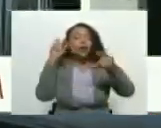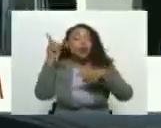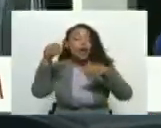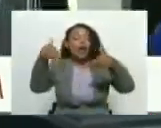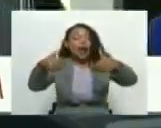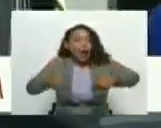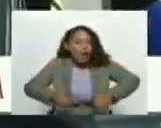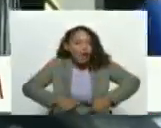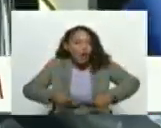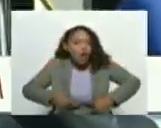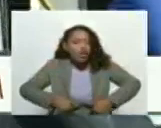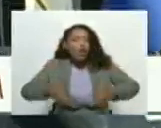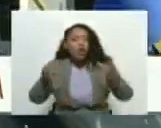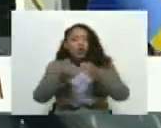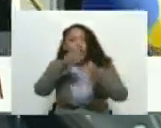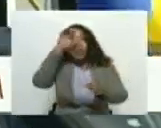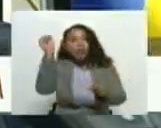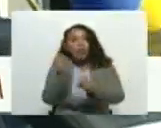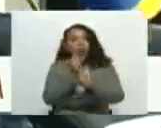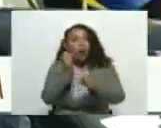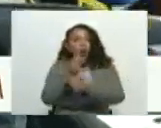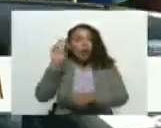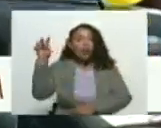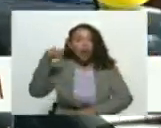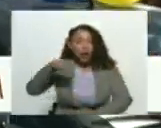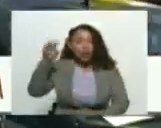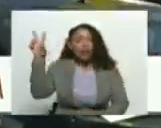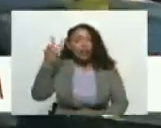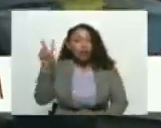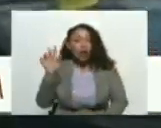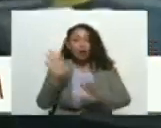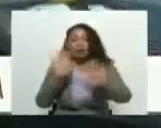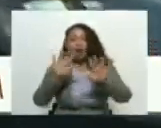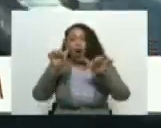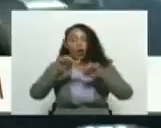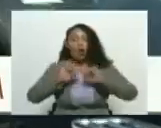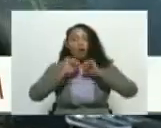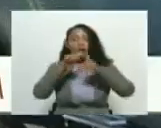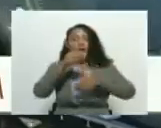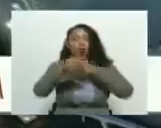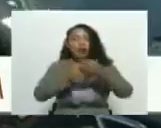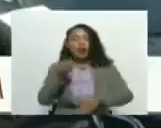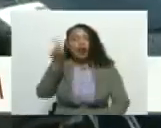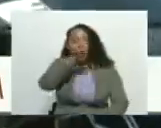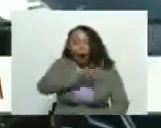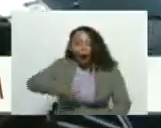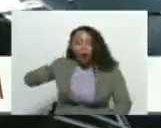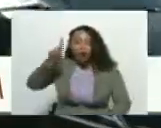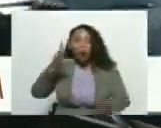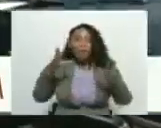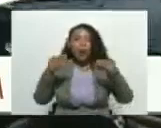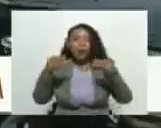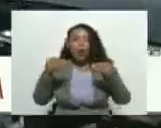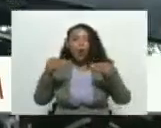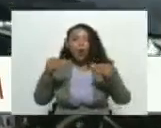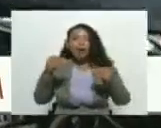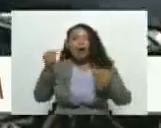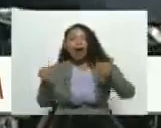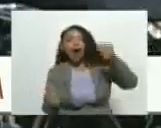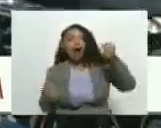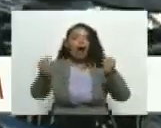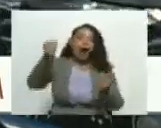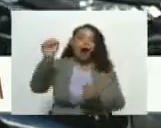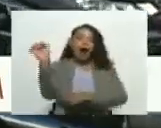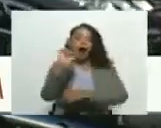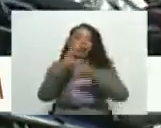esfuerzo de la clase trabajadora venezolana, ya hoy empezaron a hacer los cauchos para vehículos de transporte.